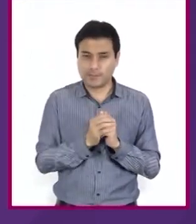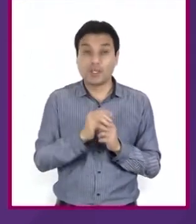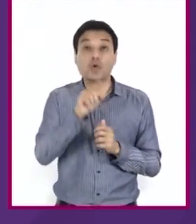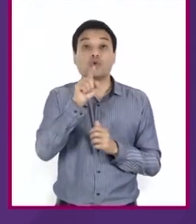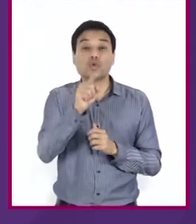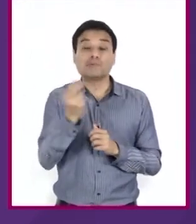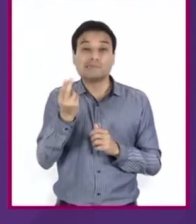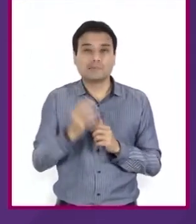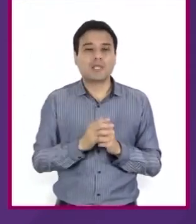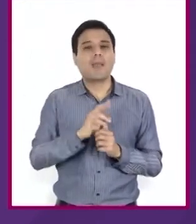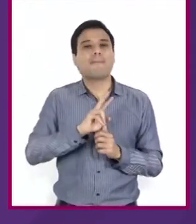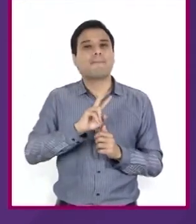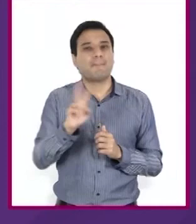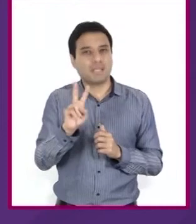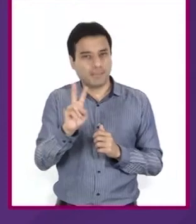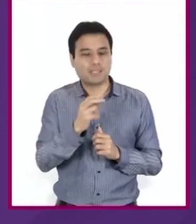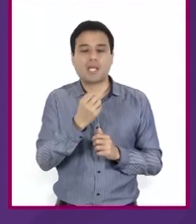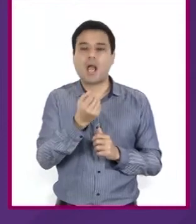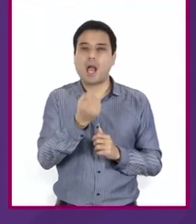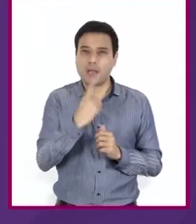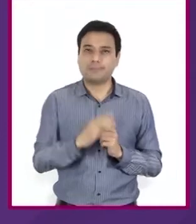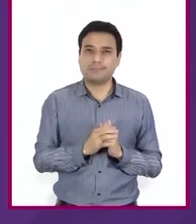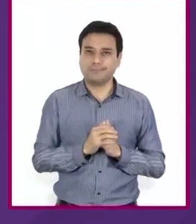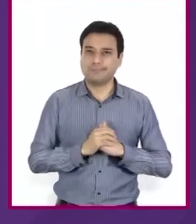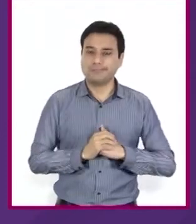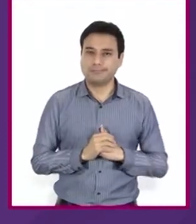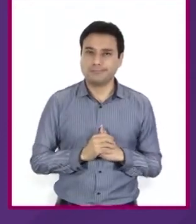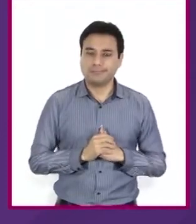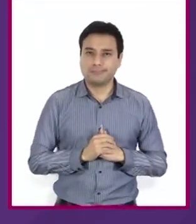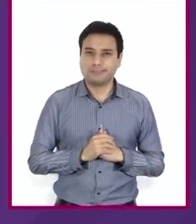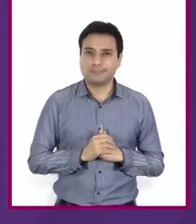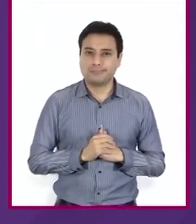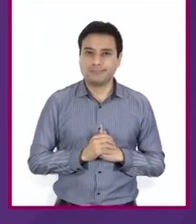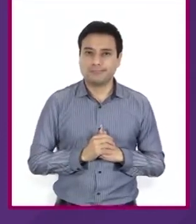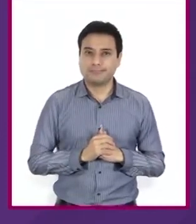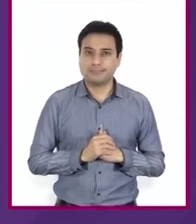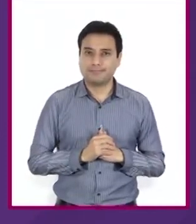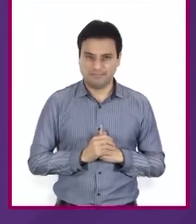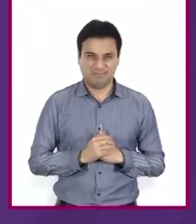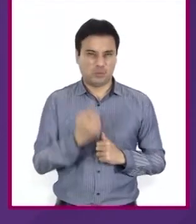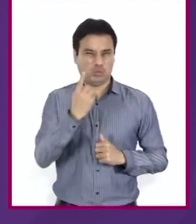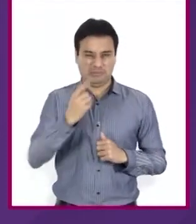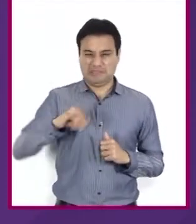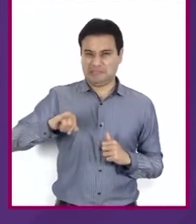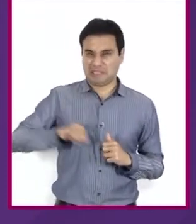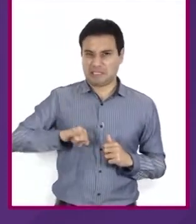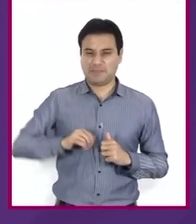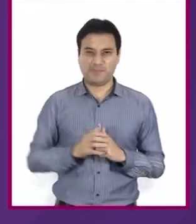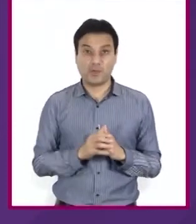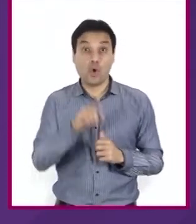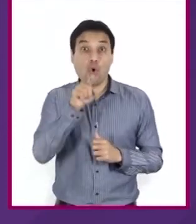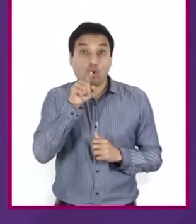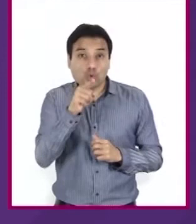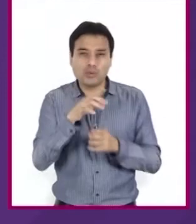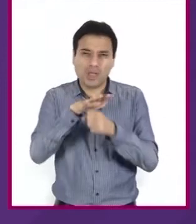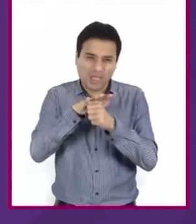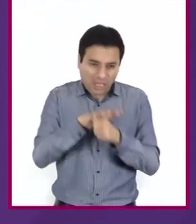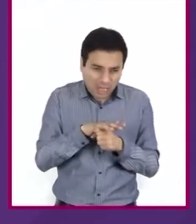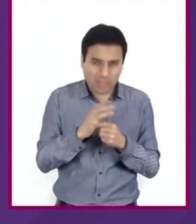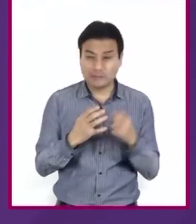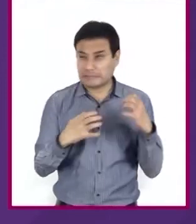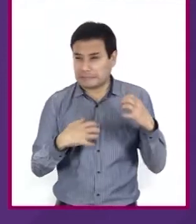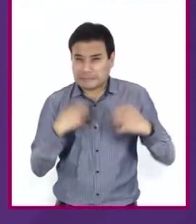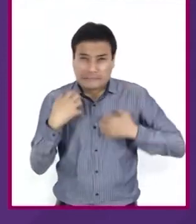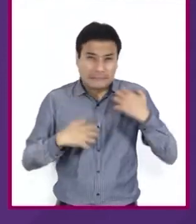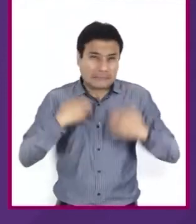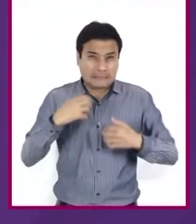suplemento alimenticio que mejor se adapte a su dieta. Dato curioso. Vivir estresado o enojado